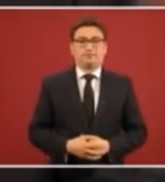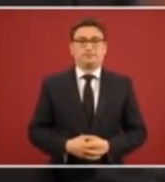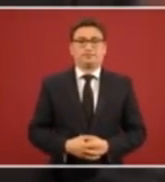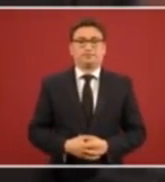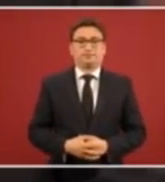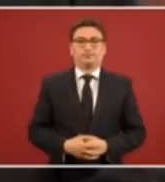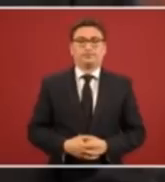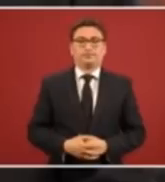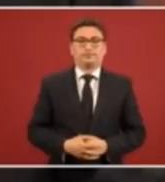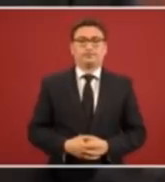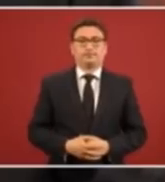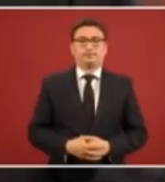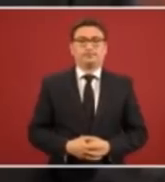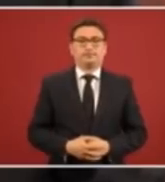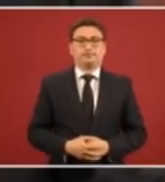de